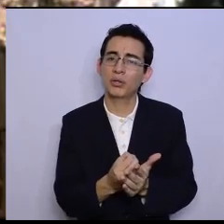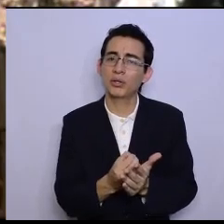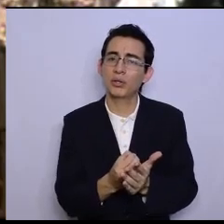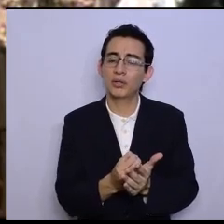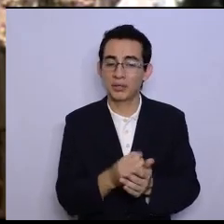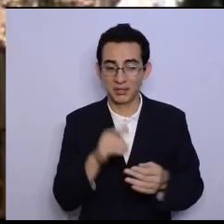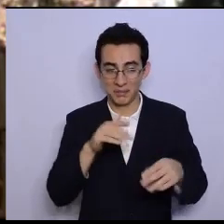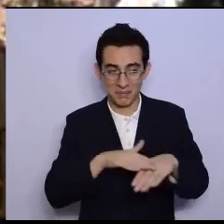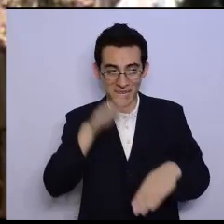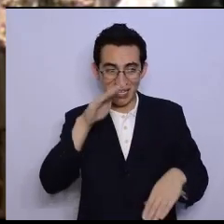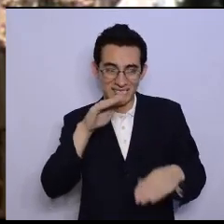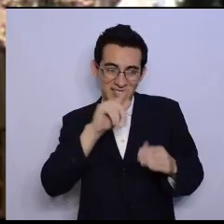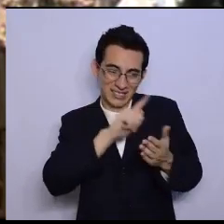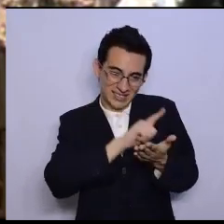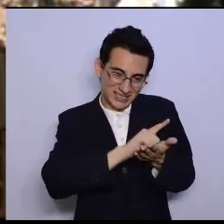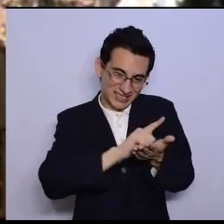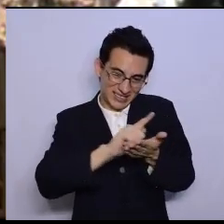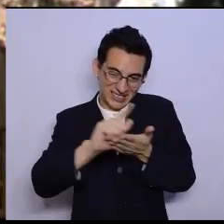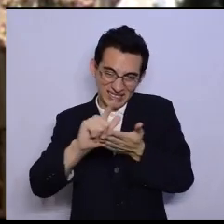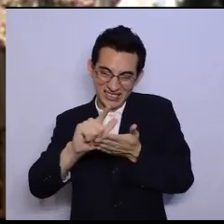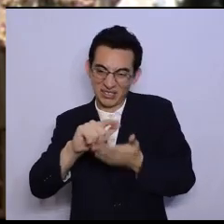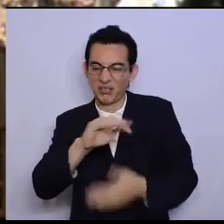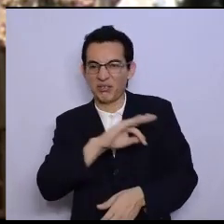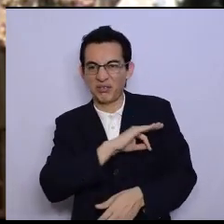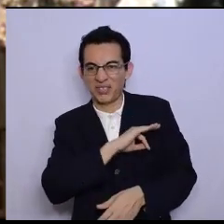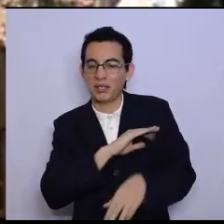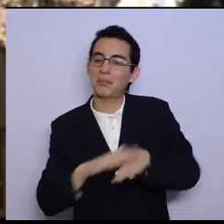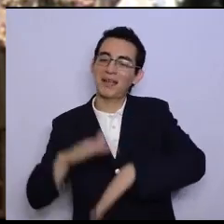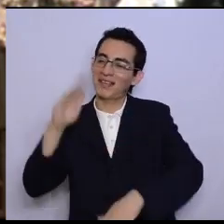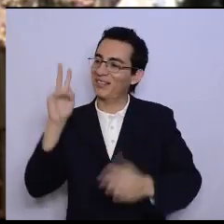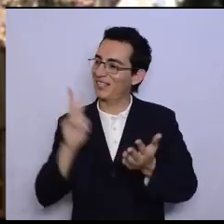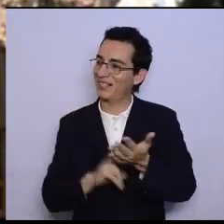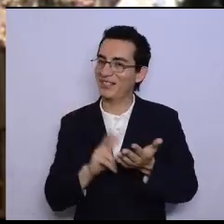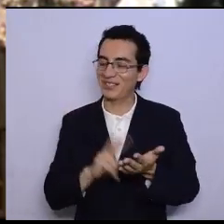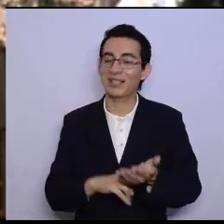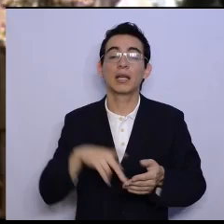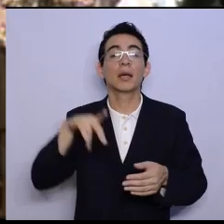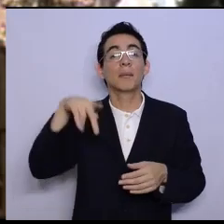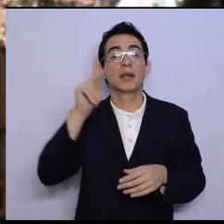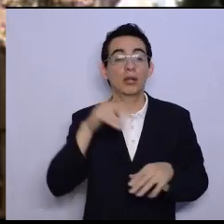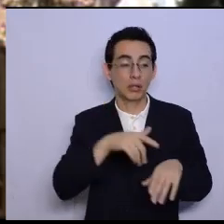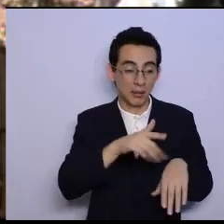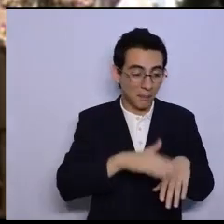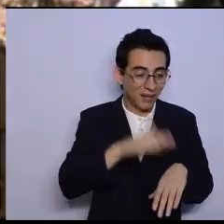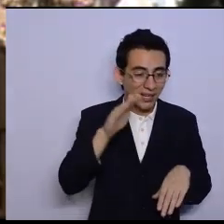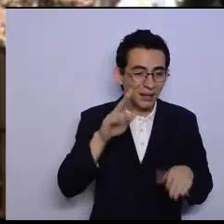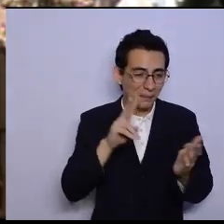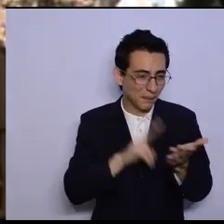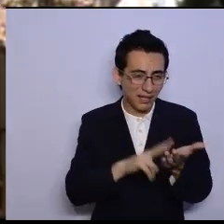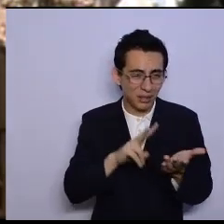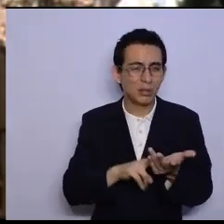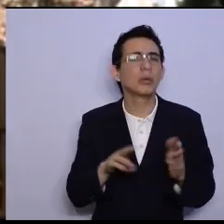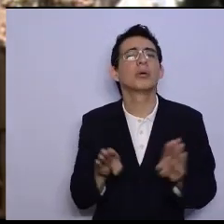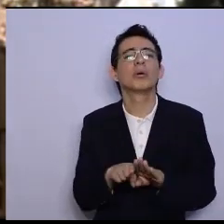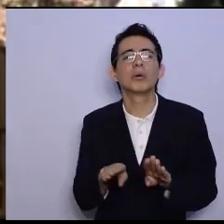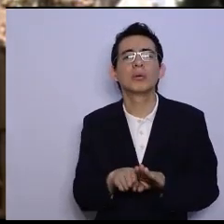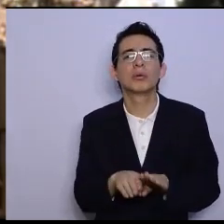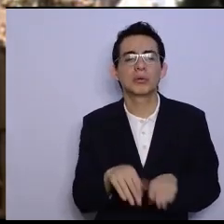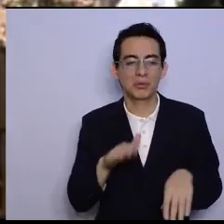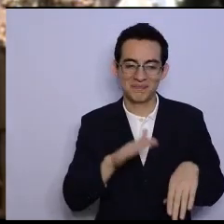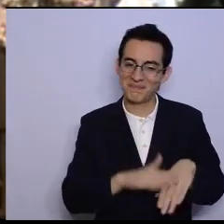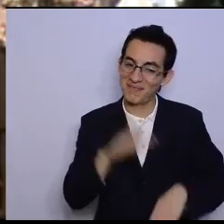pureza, más valor. Pero a más valor, para que tenga más valor y más pureza, más